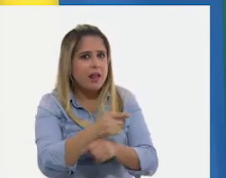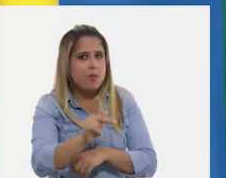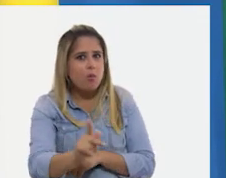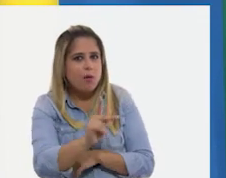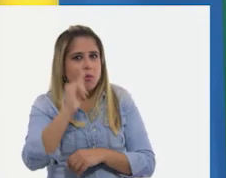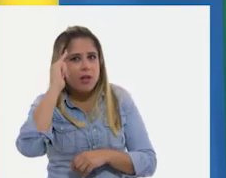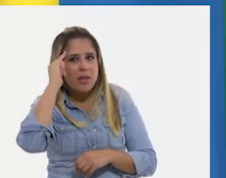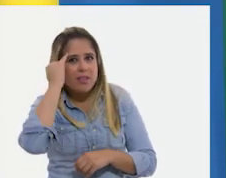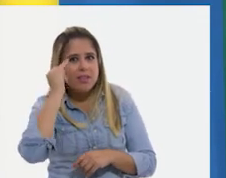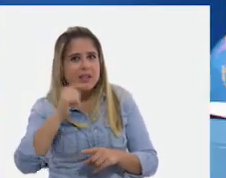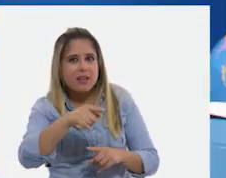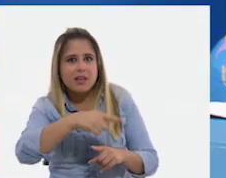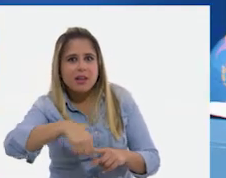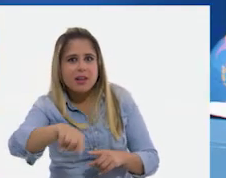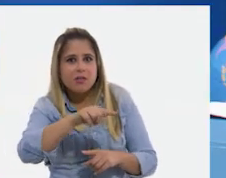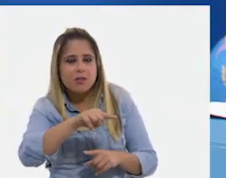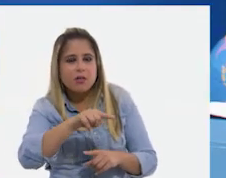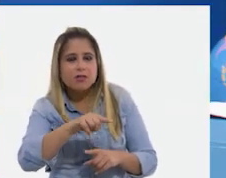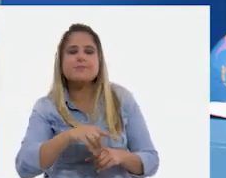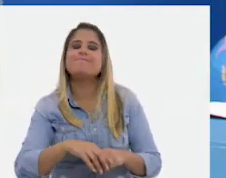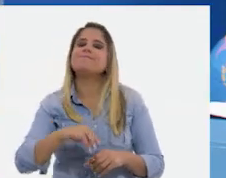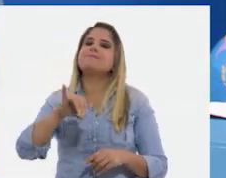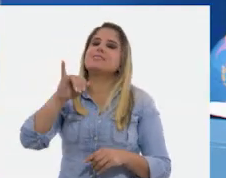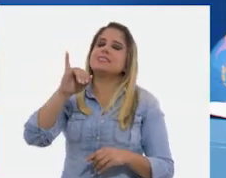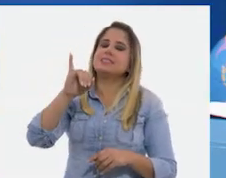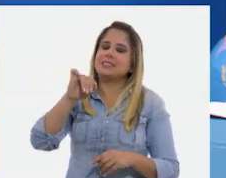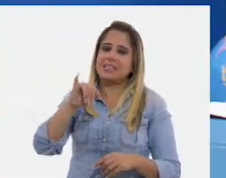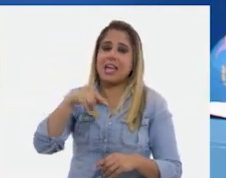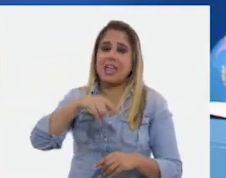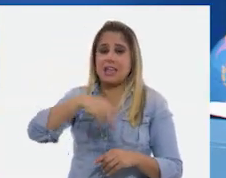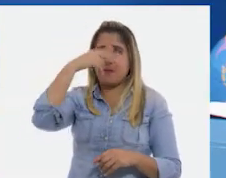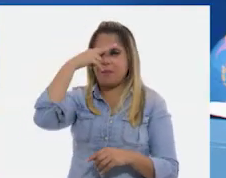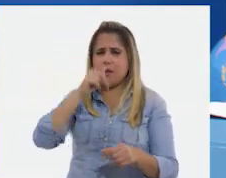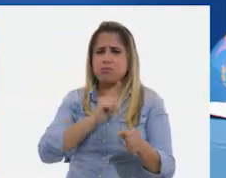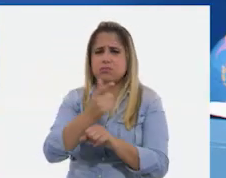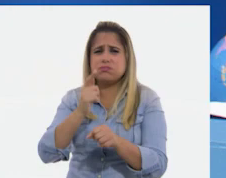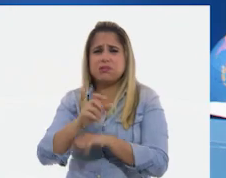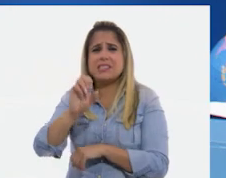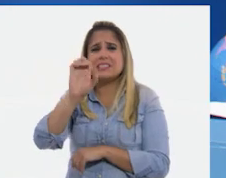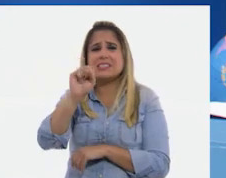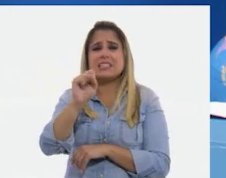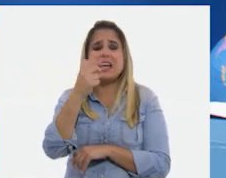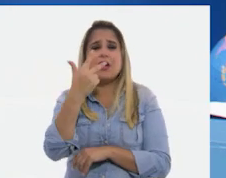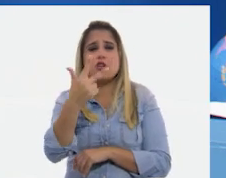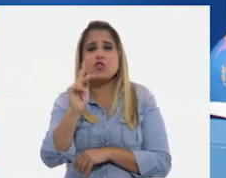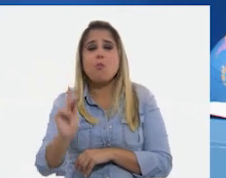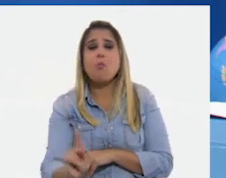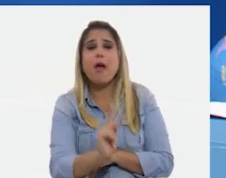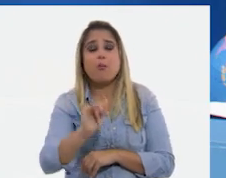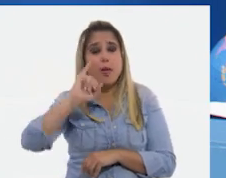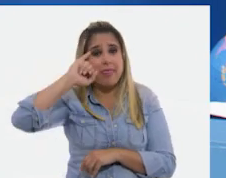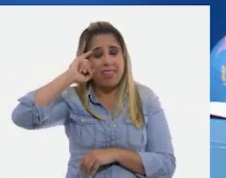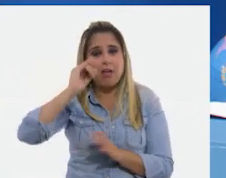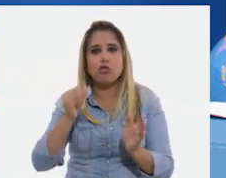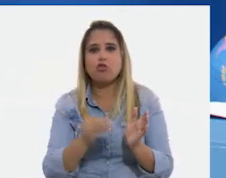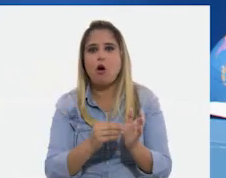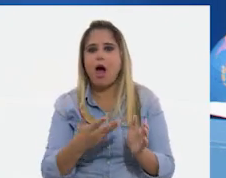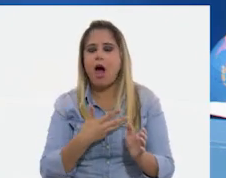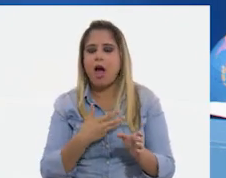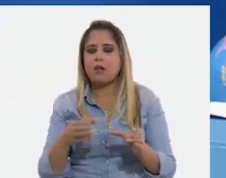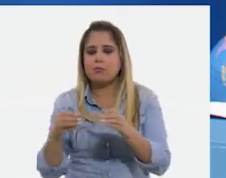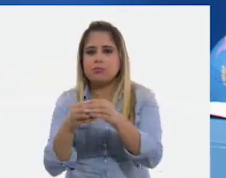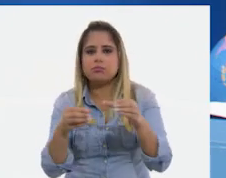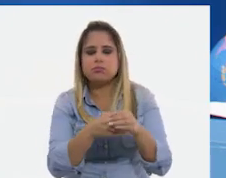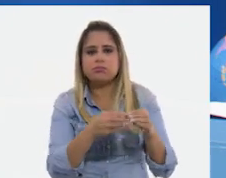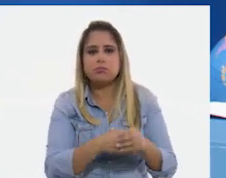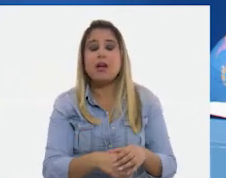indígenas y el grupo mestizo? Sí, en México se han identificado 68 pueblos indígenas. Además,